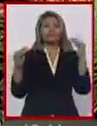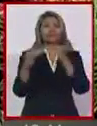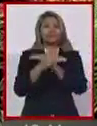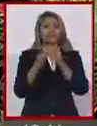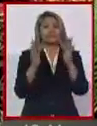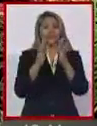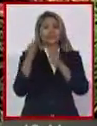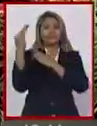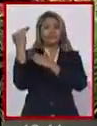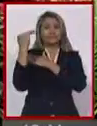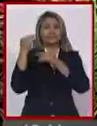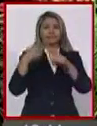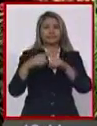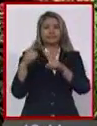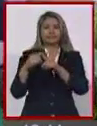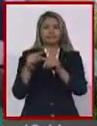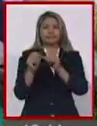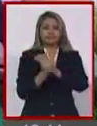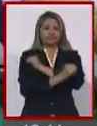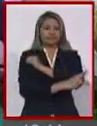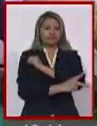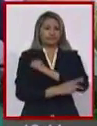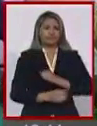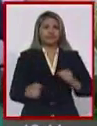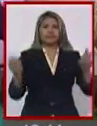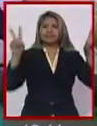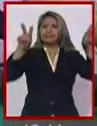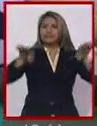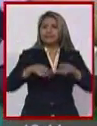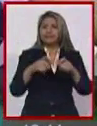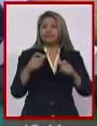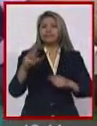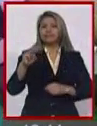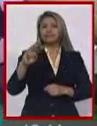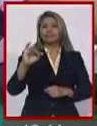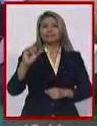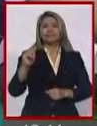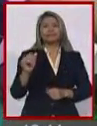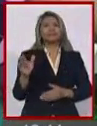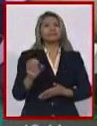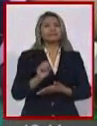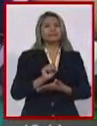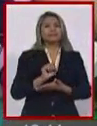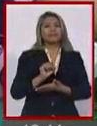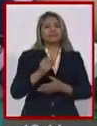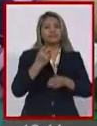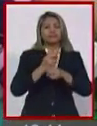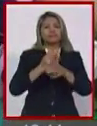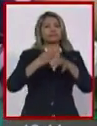unen Santa Cruz con el resto del país. En los valles bloqueamos Mairana, Samaipata.